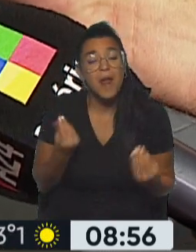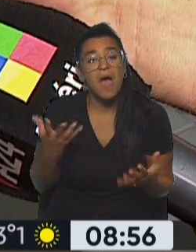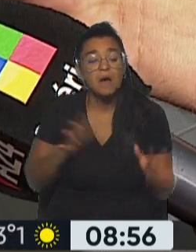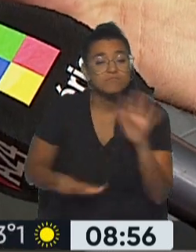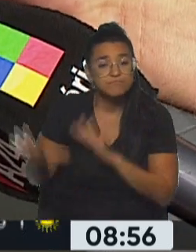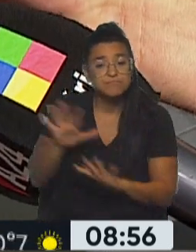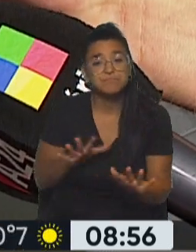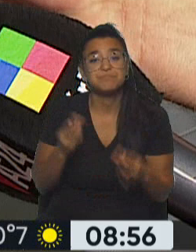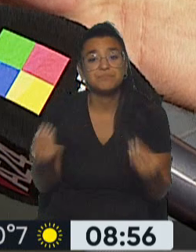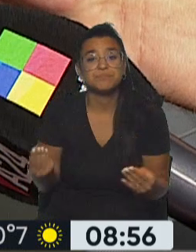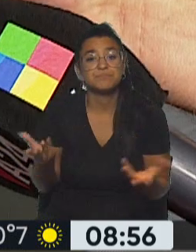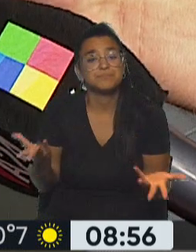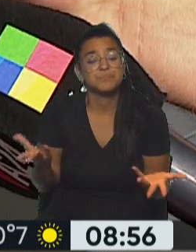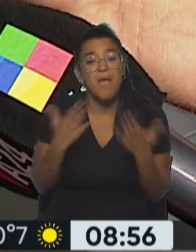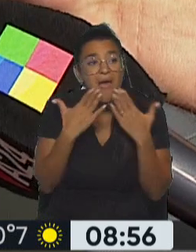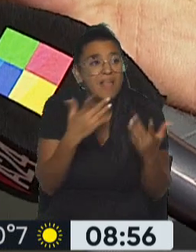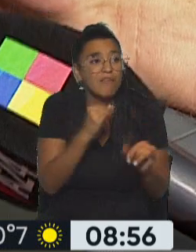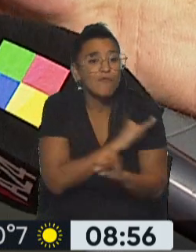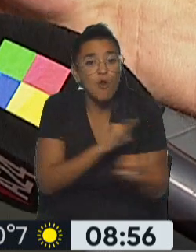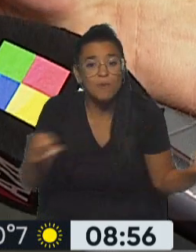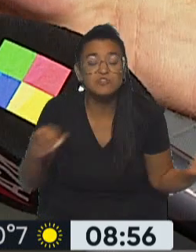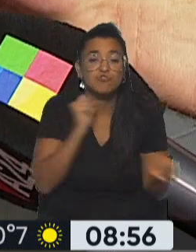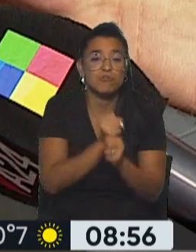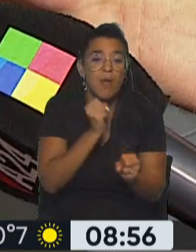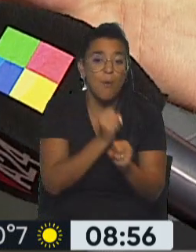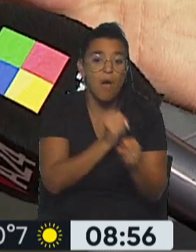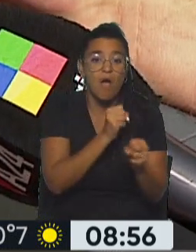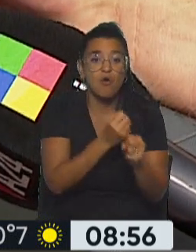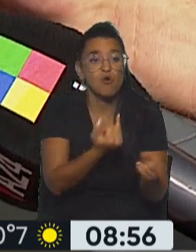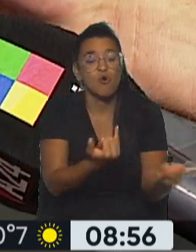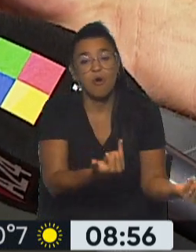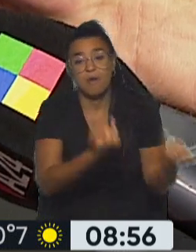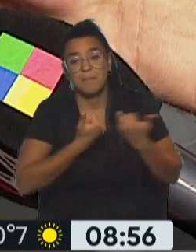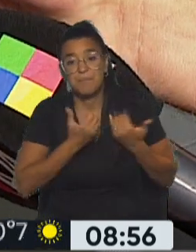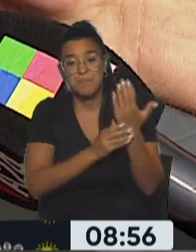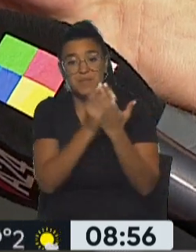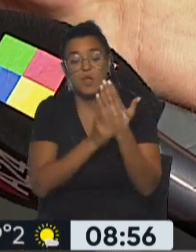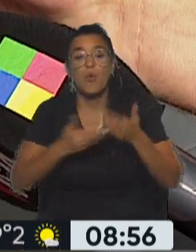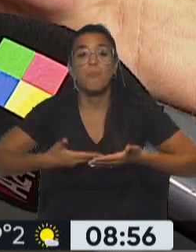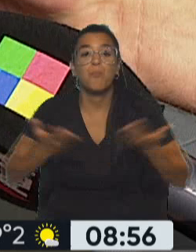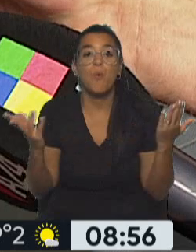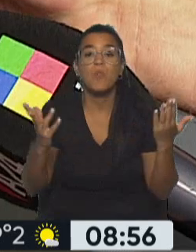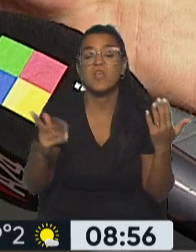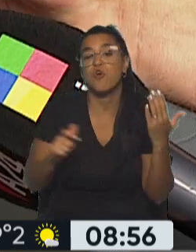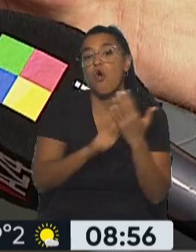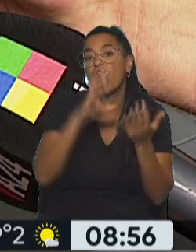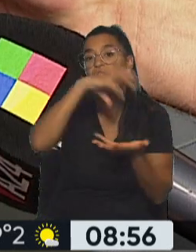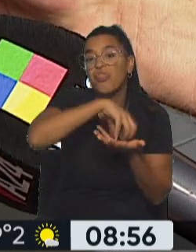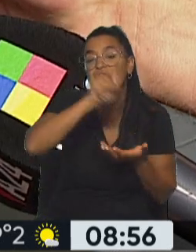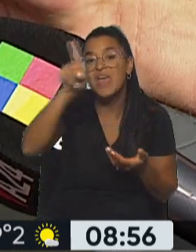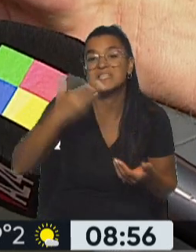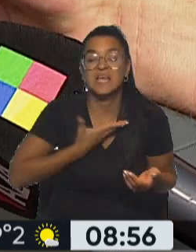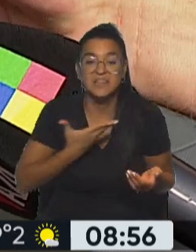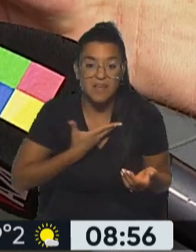lo que estamos haciendo, nos valemos de la información y del trabajo que nos indican el Ministerio Público Fiscal de Santa Fe, el Ministerio